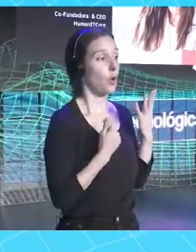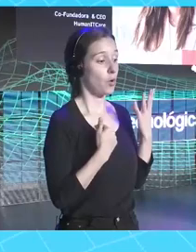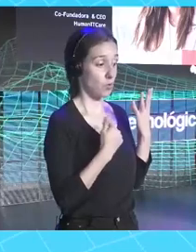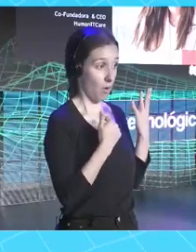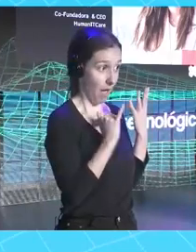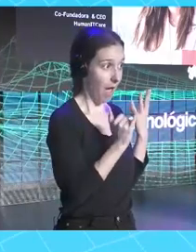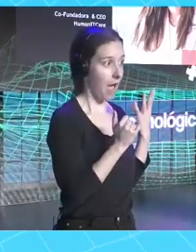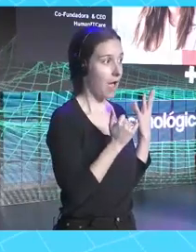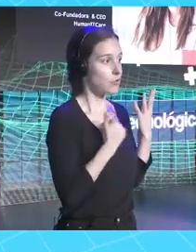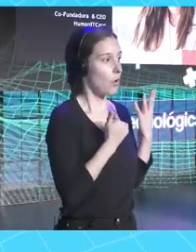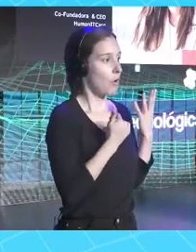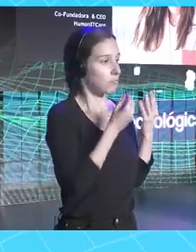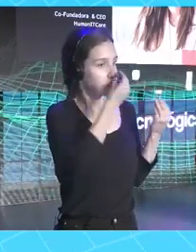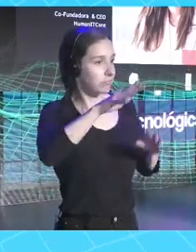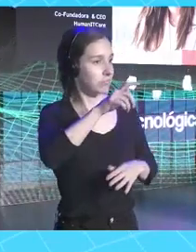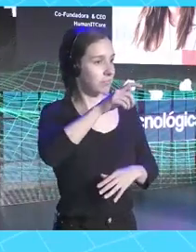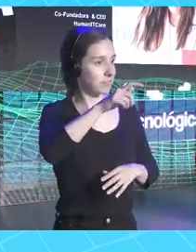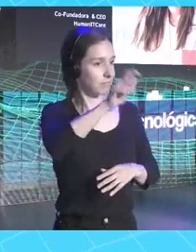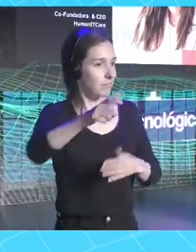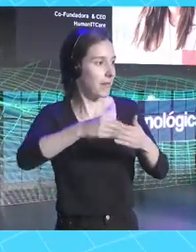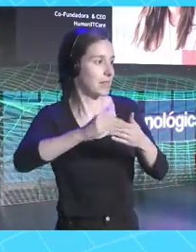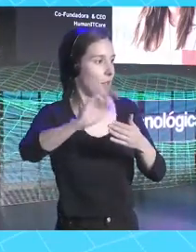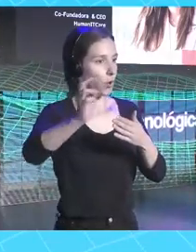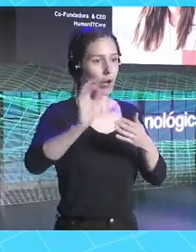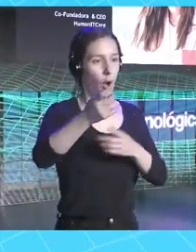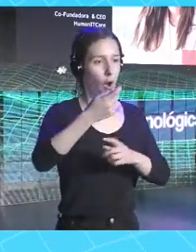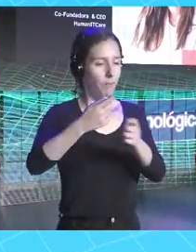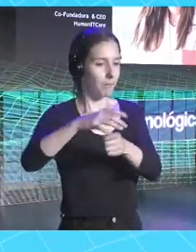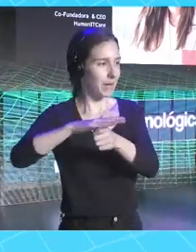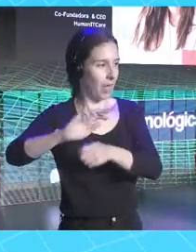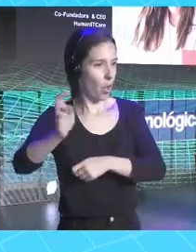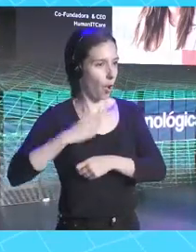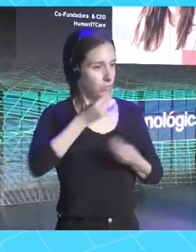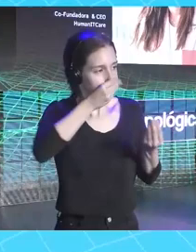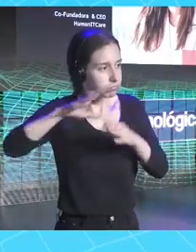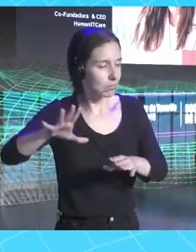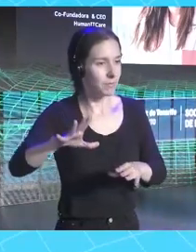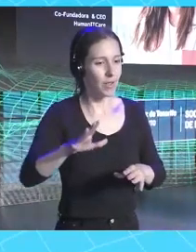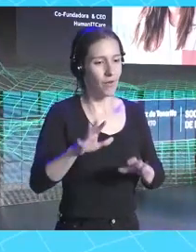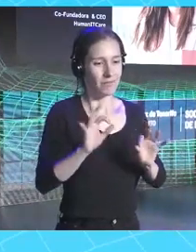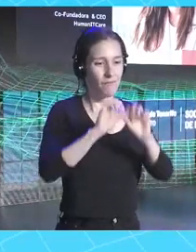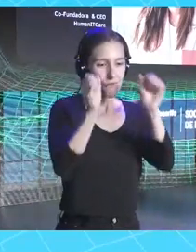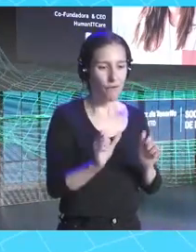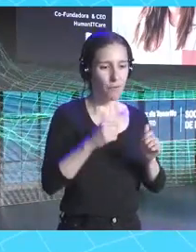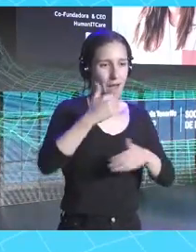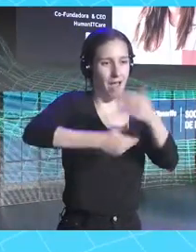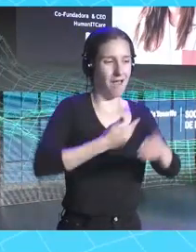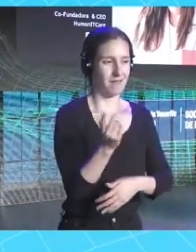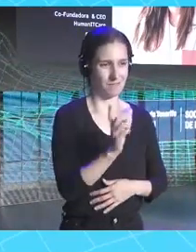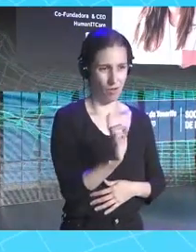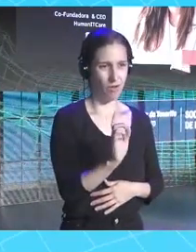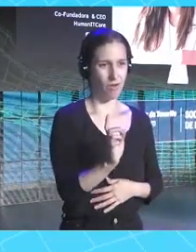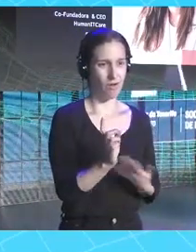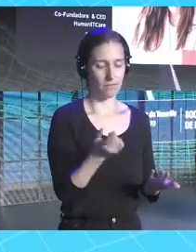pacientes o yo lo llevo a no sé cuántos mercados y lo pasábamos a hacer y o sea está un poco era así no Entonces ahora lleváis vosotros el ritmo es como